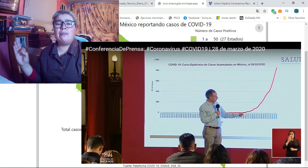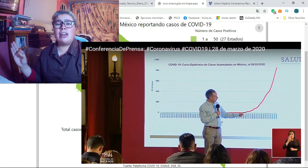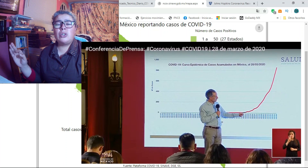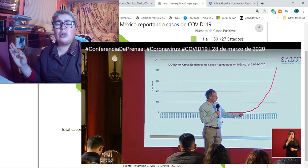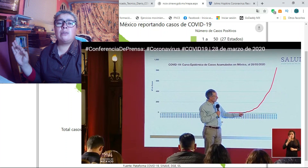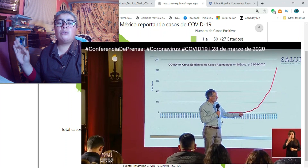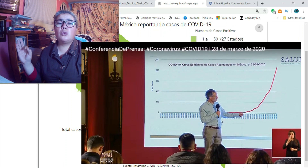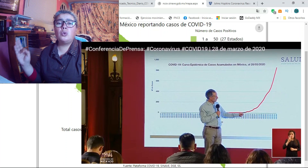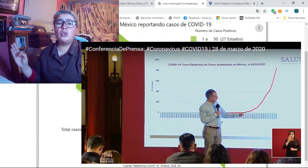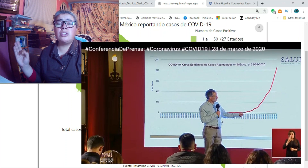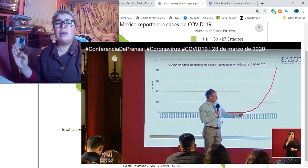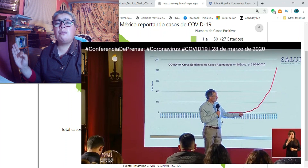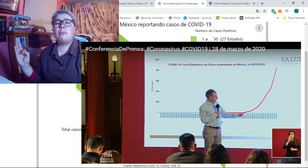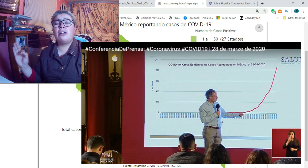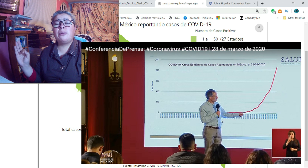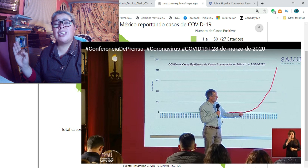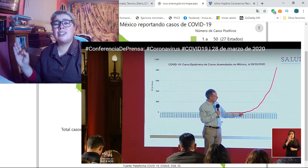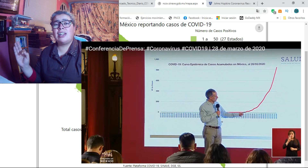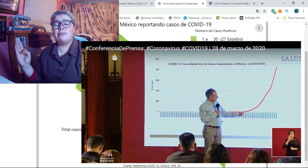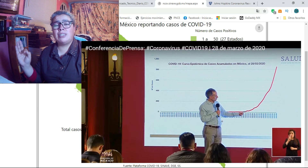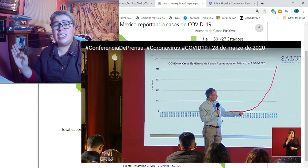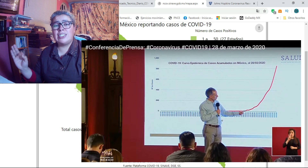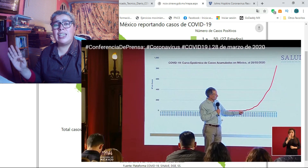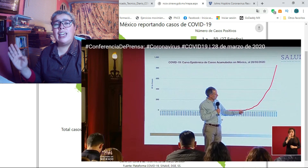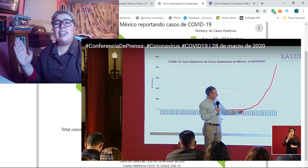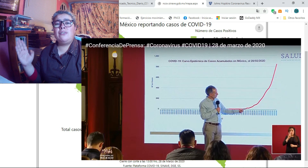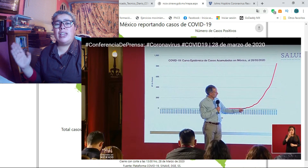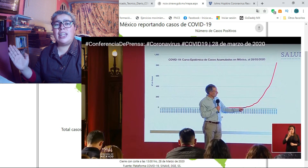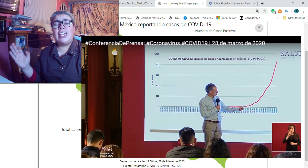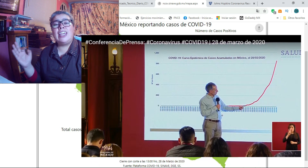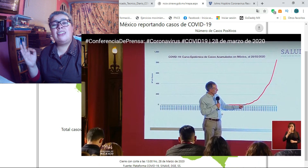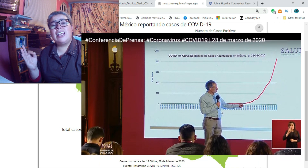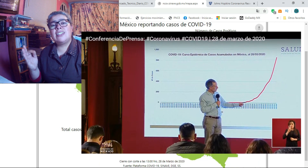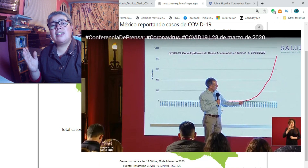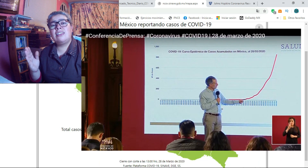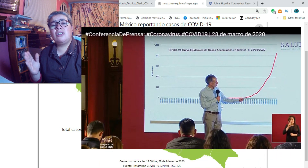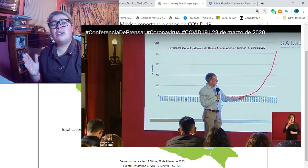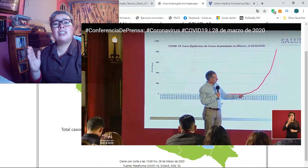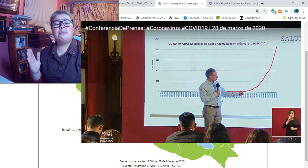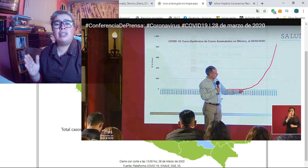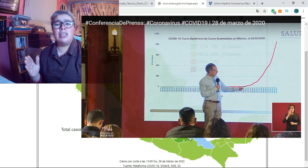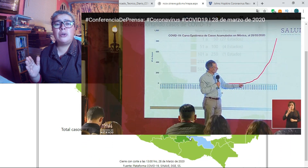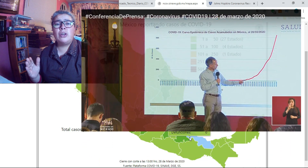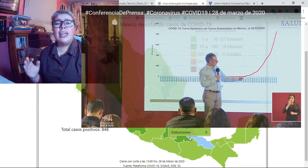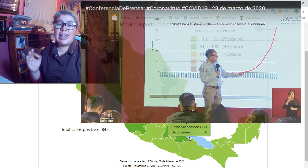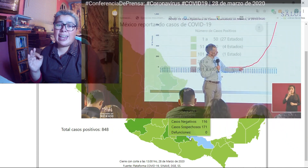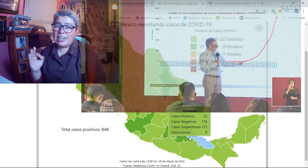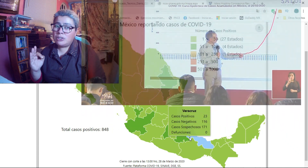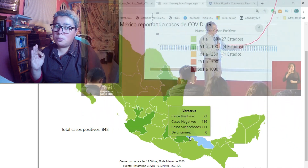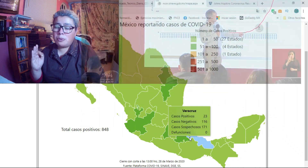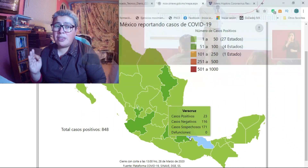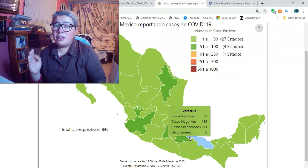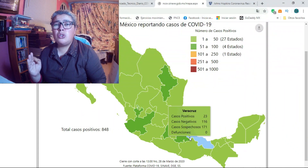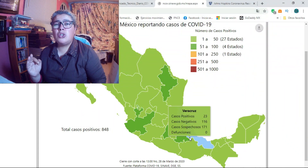están elevando, estamos justo a tiempo para obedecer las medidas, y viene en días anteriores repitiendo que a